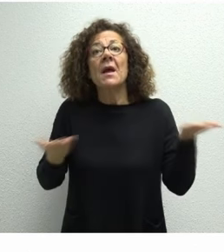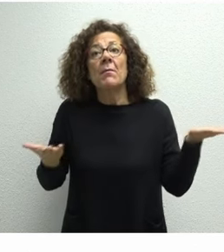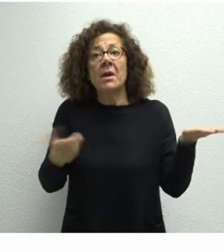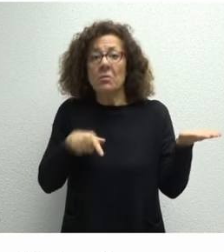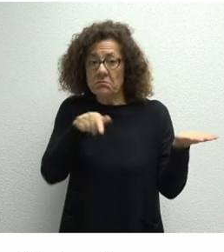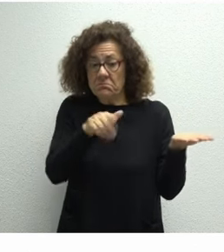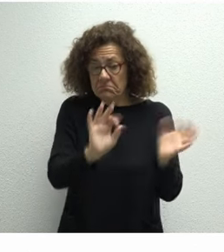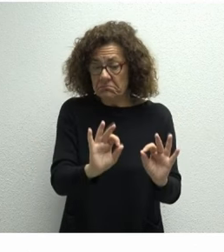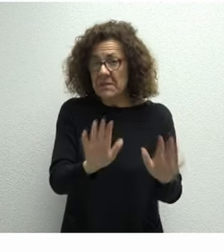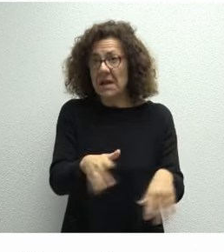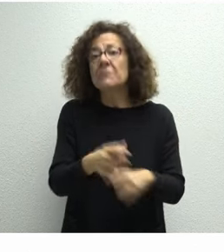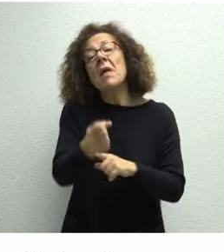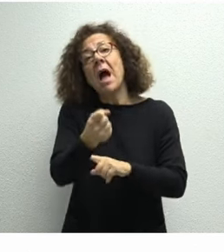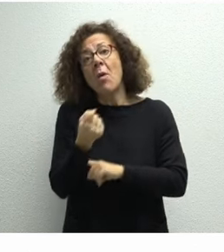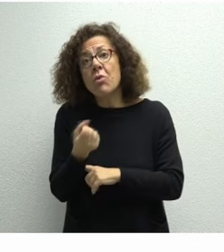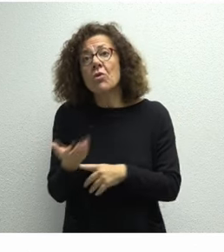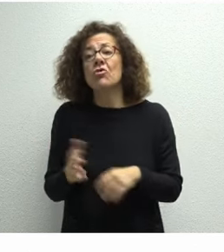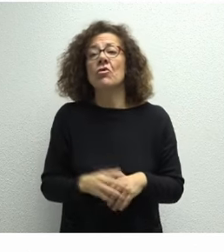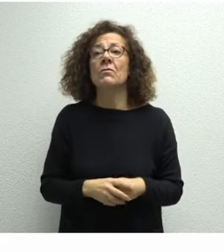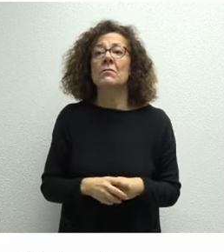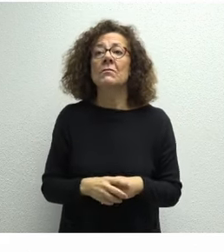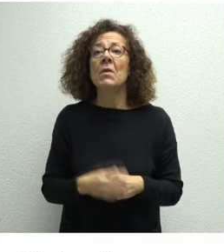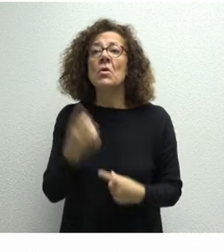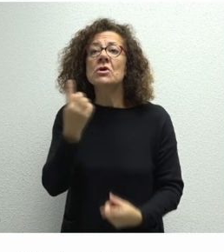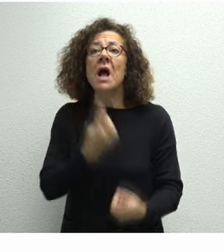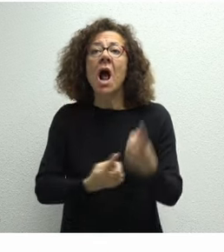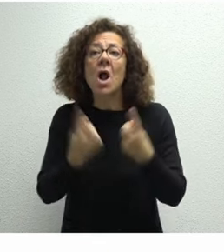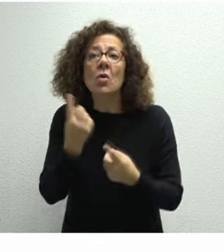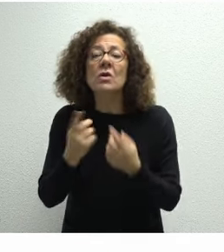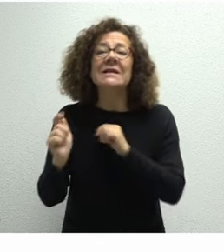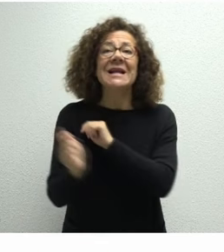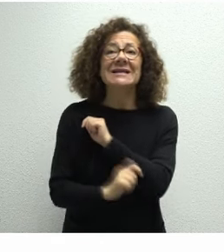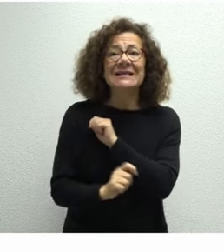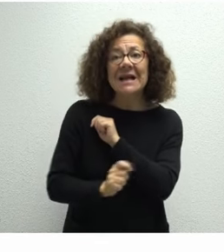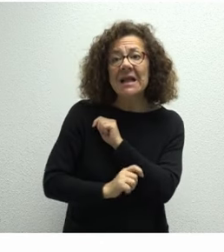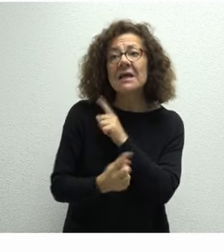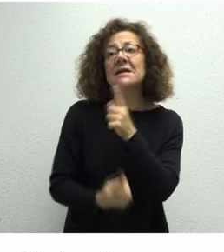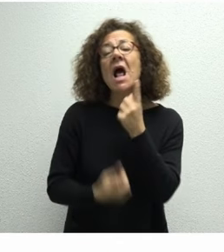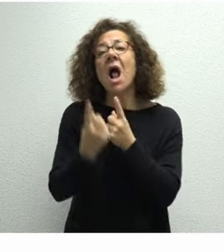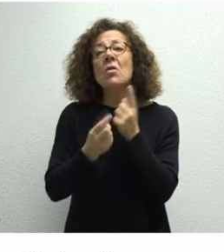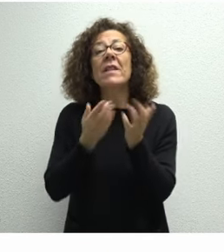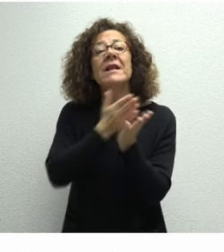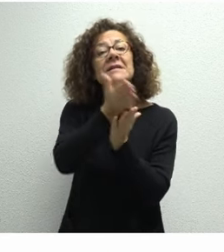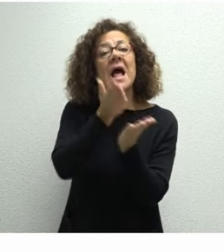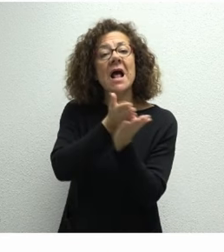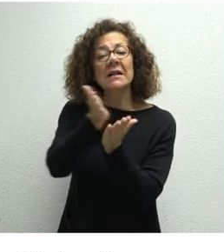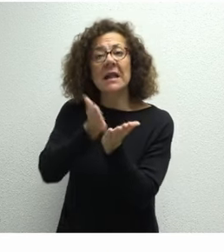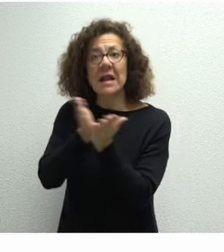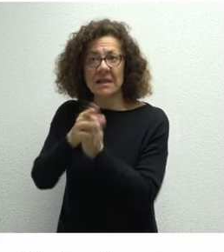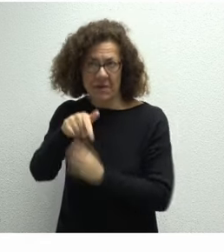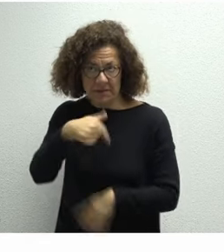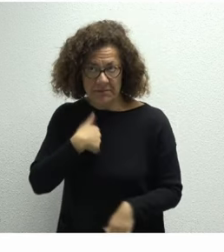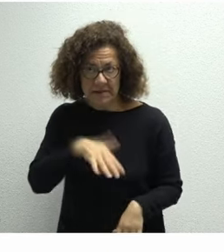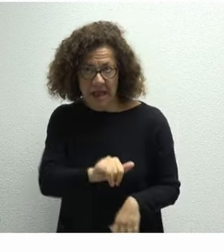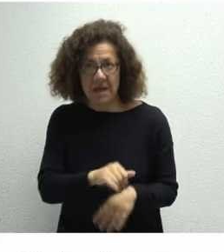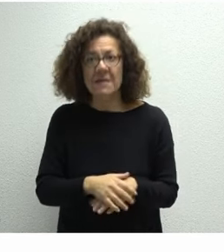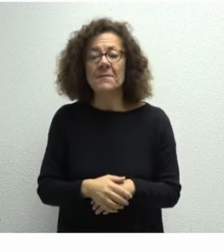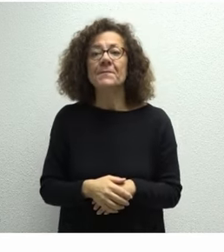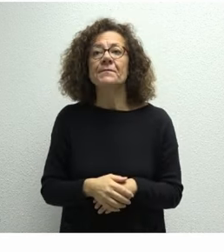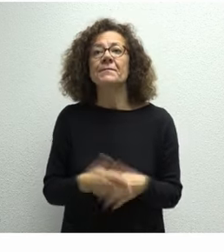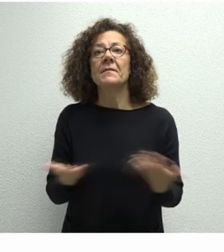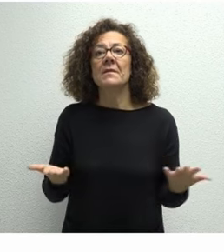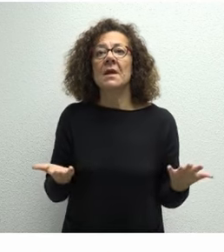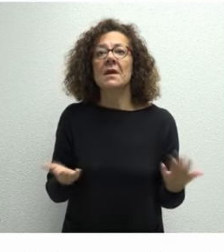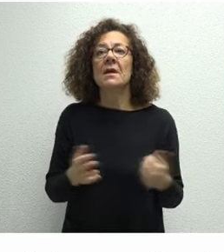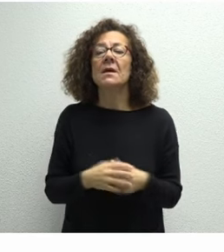Ahí está nos da apoyo a pues algunas de las estrategias alguna de las alternativas que ahí tenemos no h y